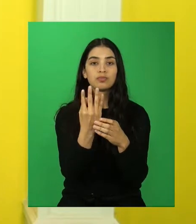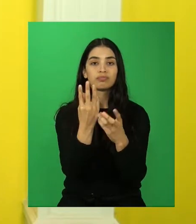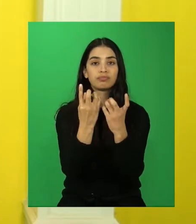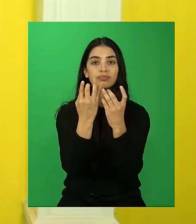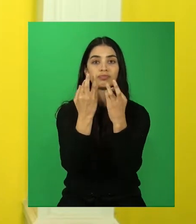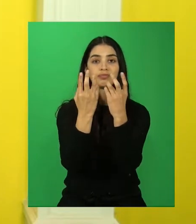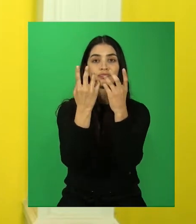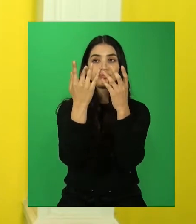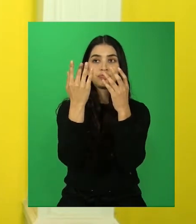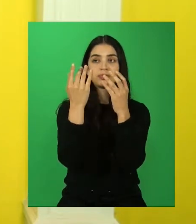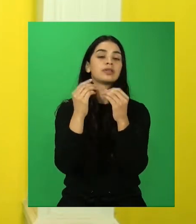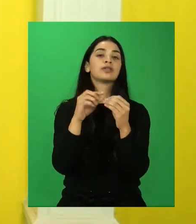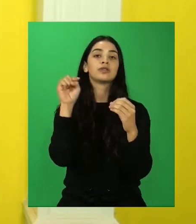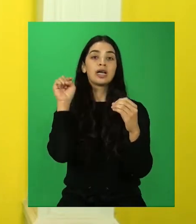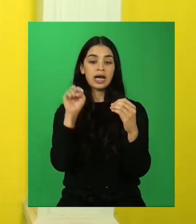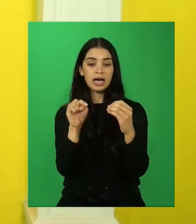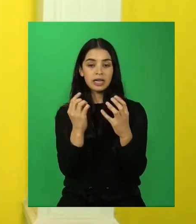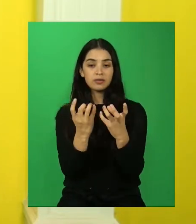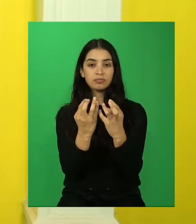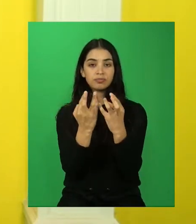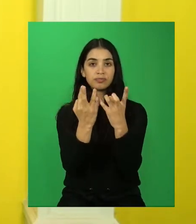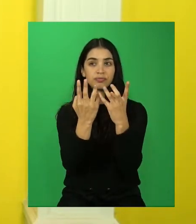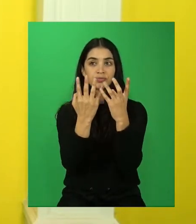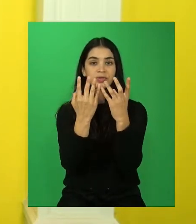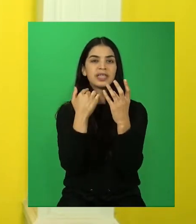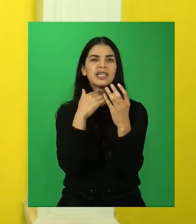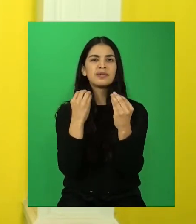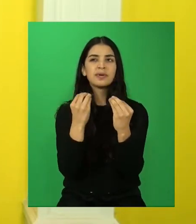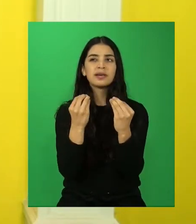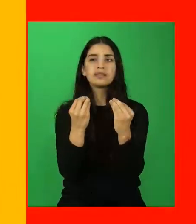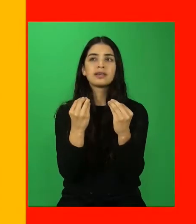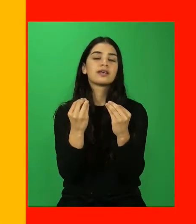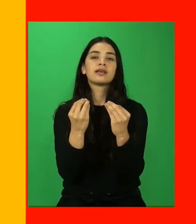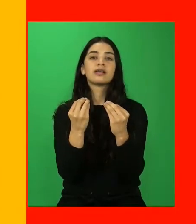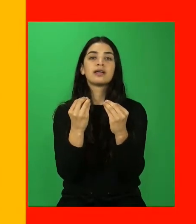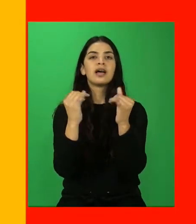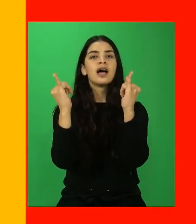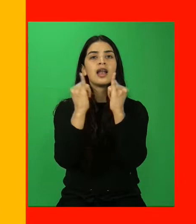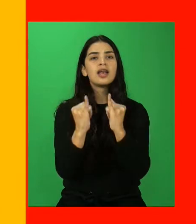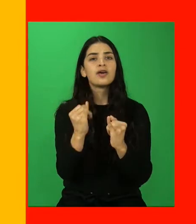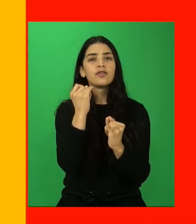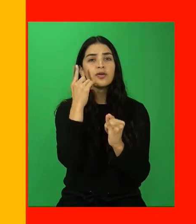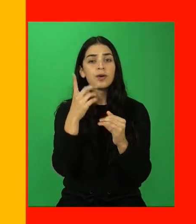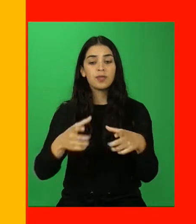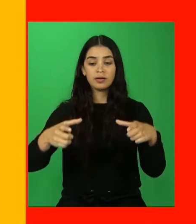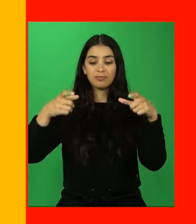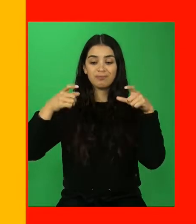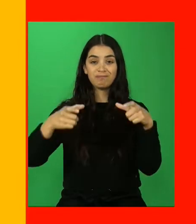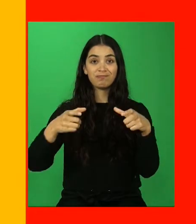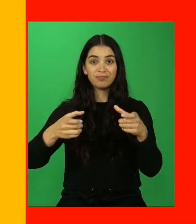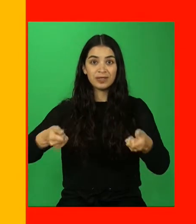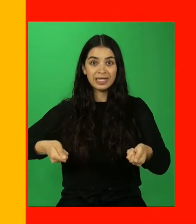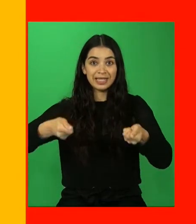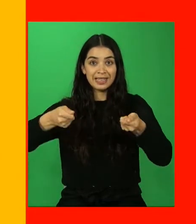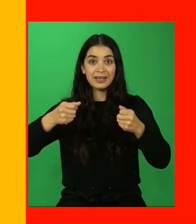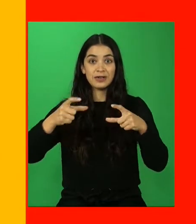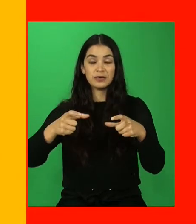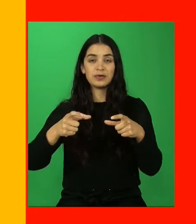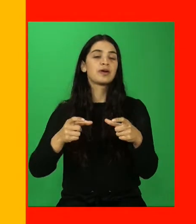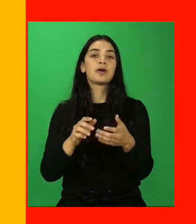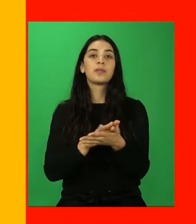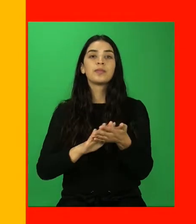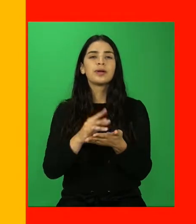el vapor comienza a tomar la forma de la olla. Para ello vamos a ver un